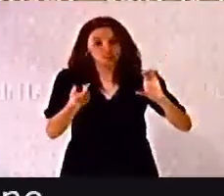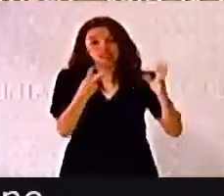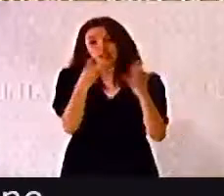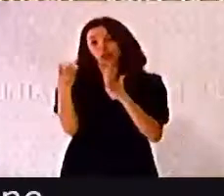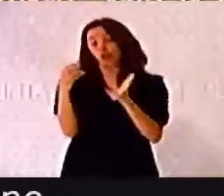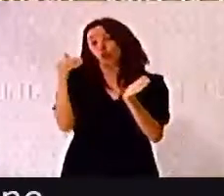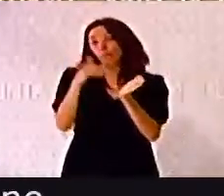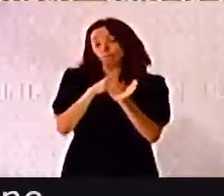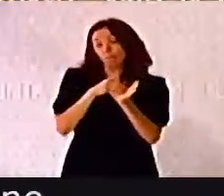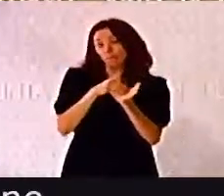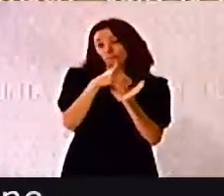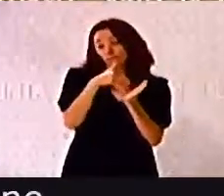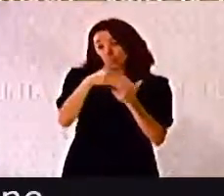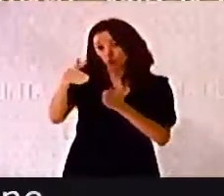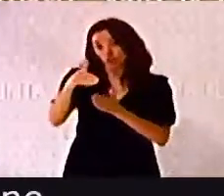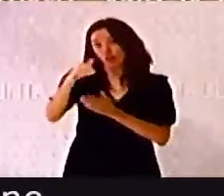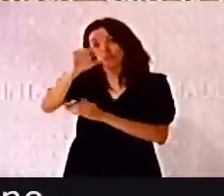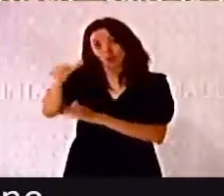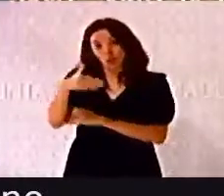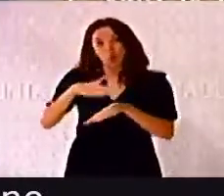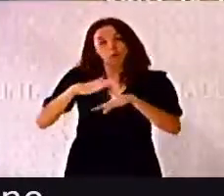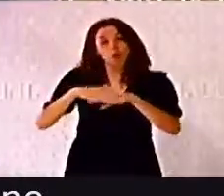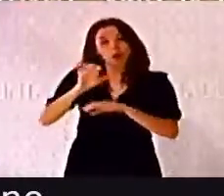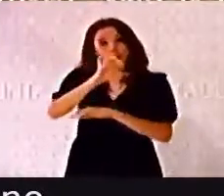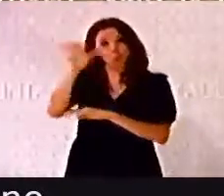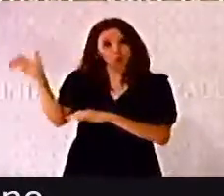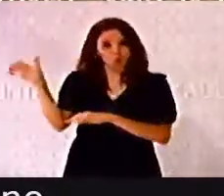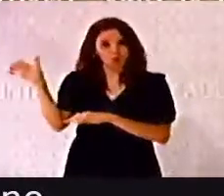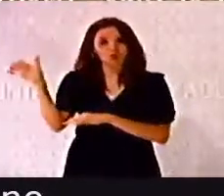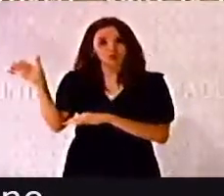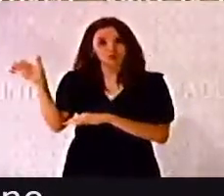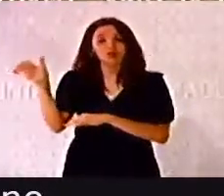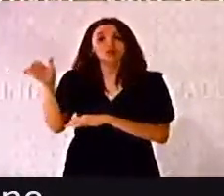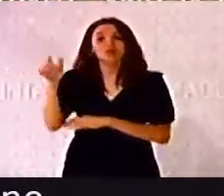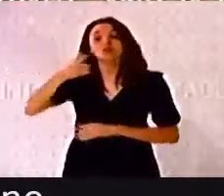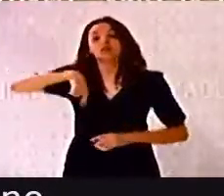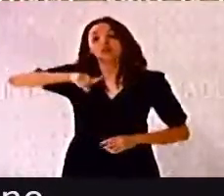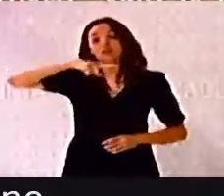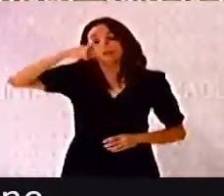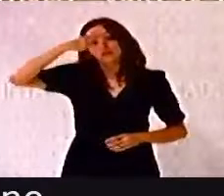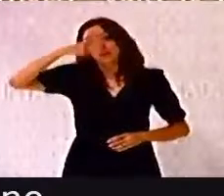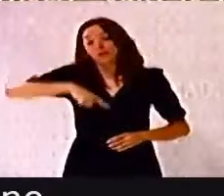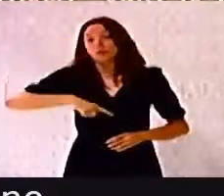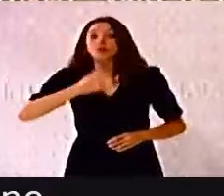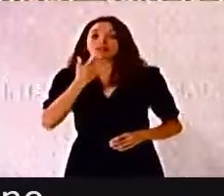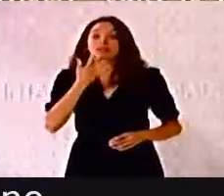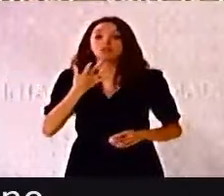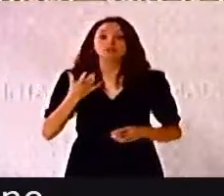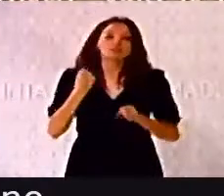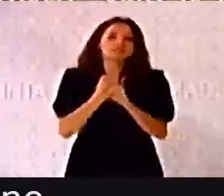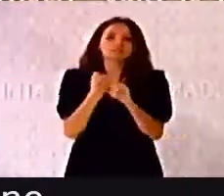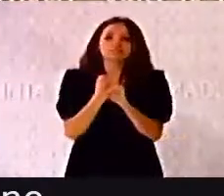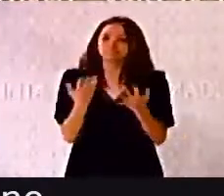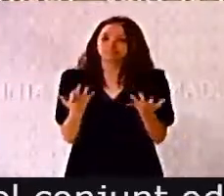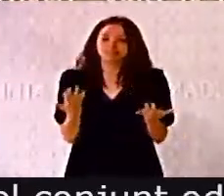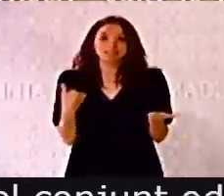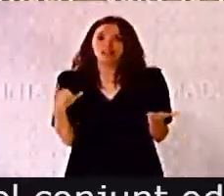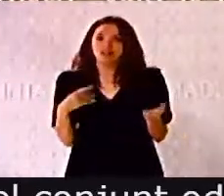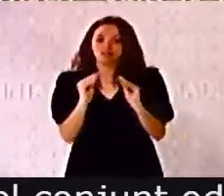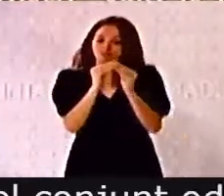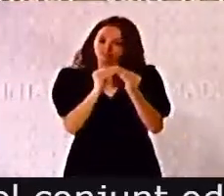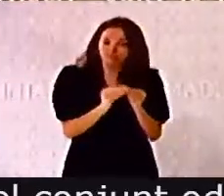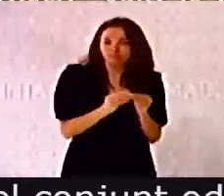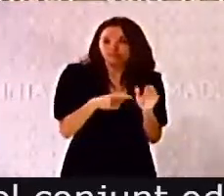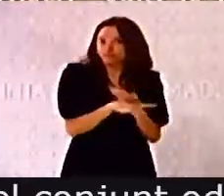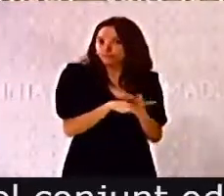750.000 millones de euros para el conjunto de la Unión Europea, ¿no? Yo creo que lo que sí haremos bien es ponernos todos a trabajar y que tengamos proyectos para que cuando llegue el